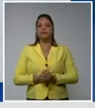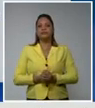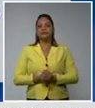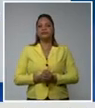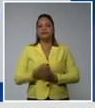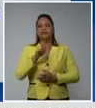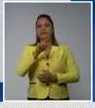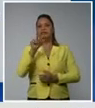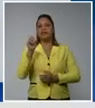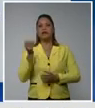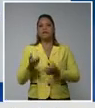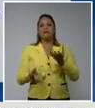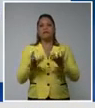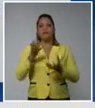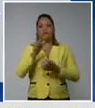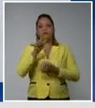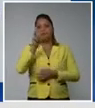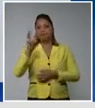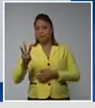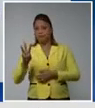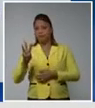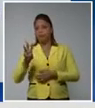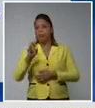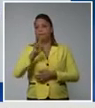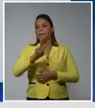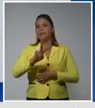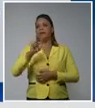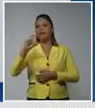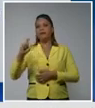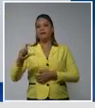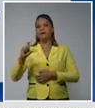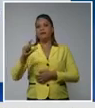Cienfuegos, 13. Villa Clara,